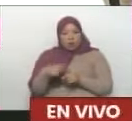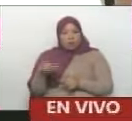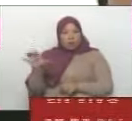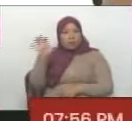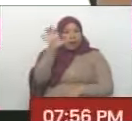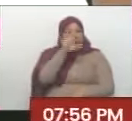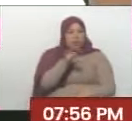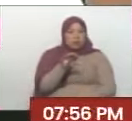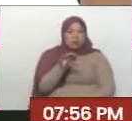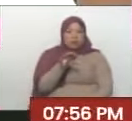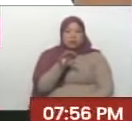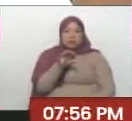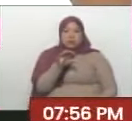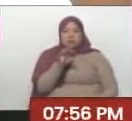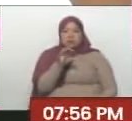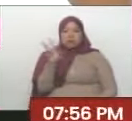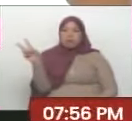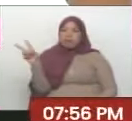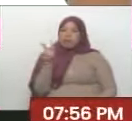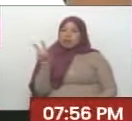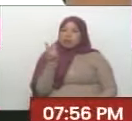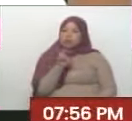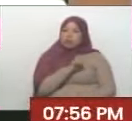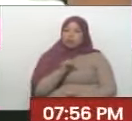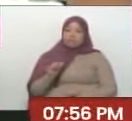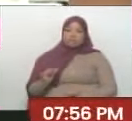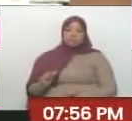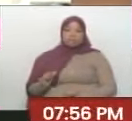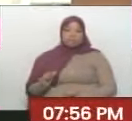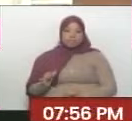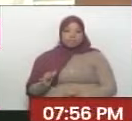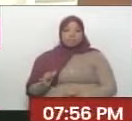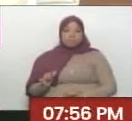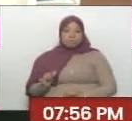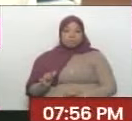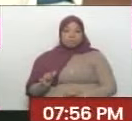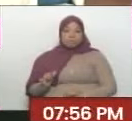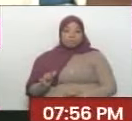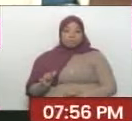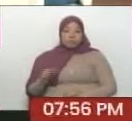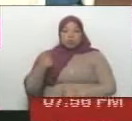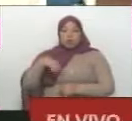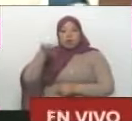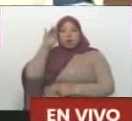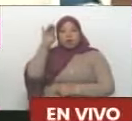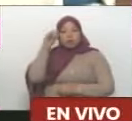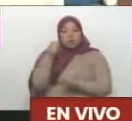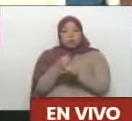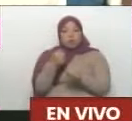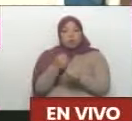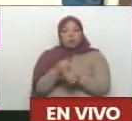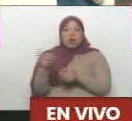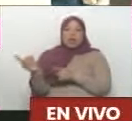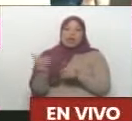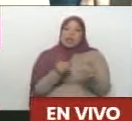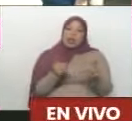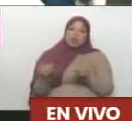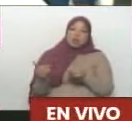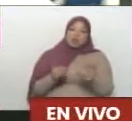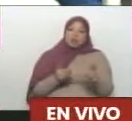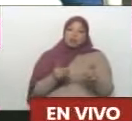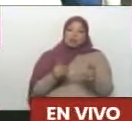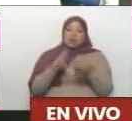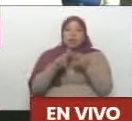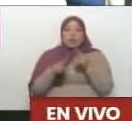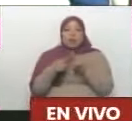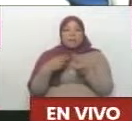país? Solo en Venezuela. Ese es el camino del diálogo y